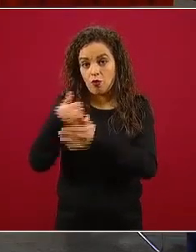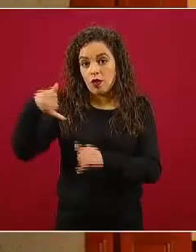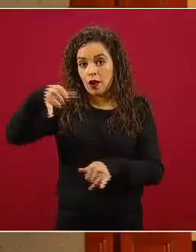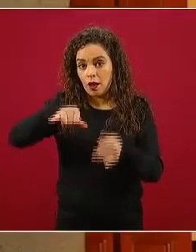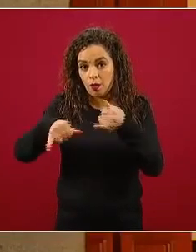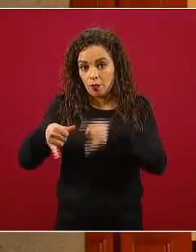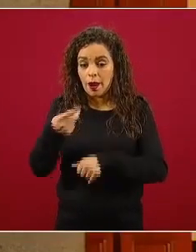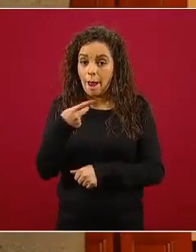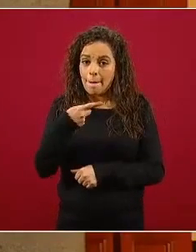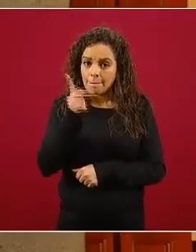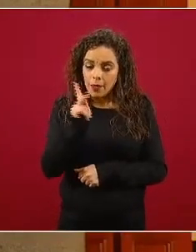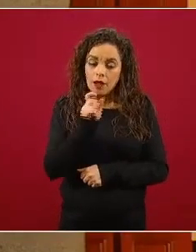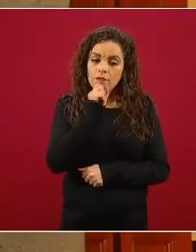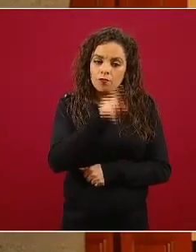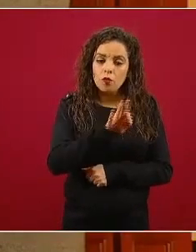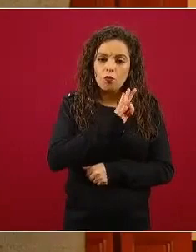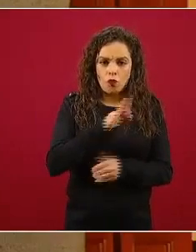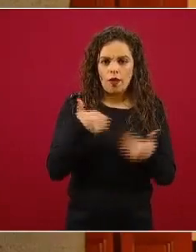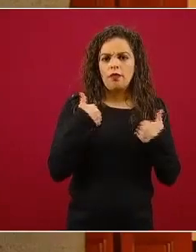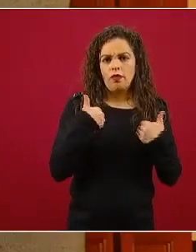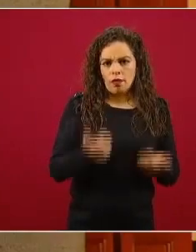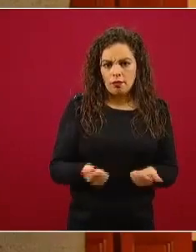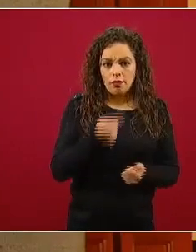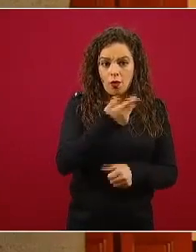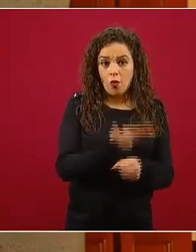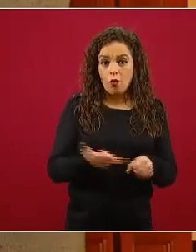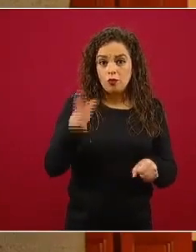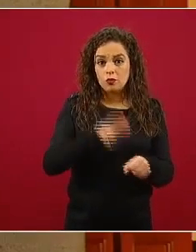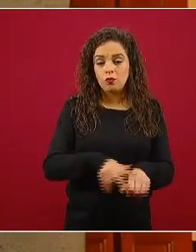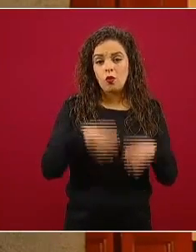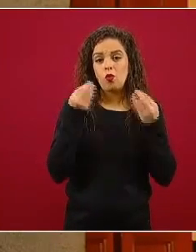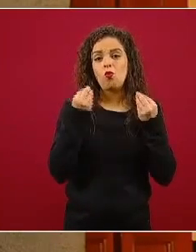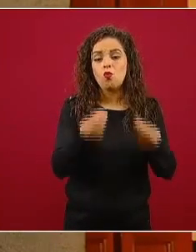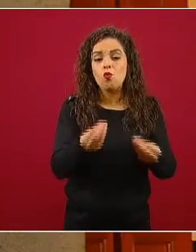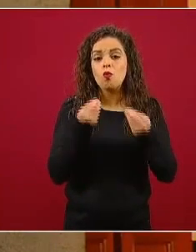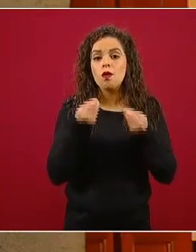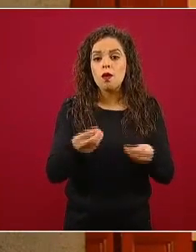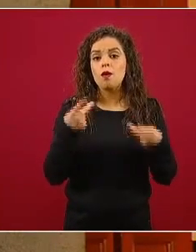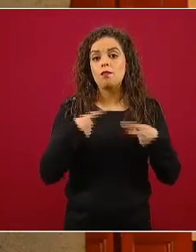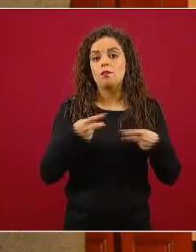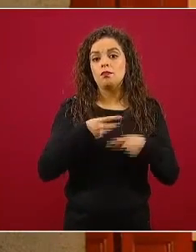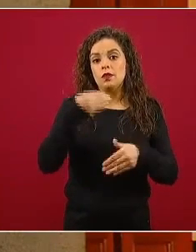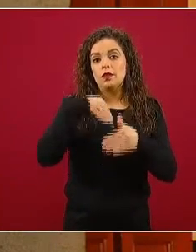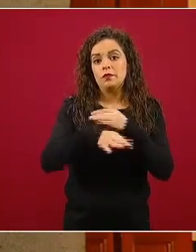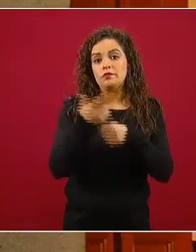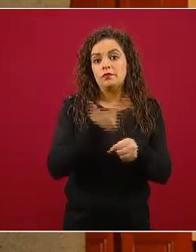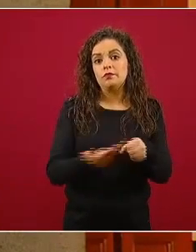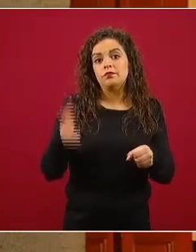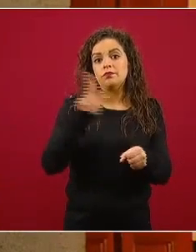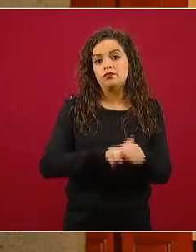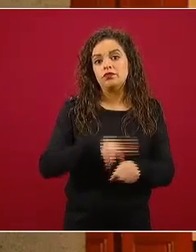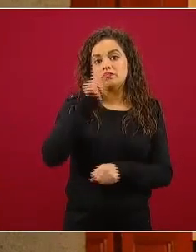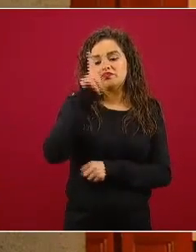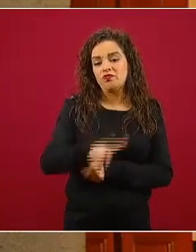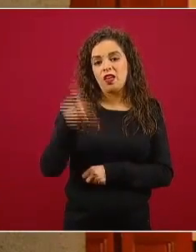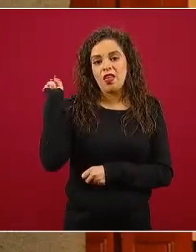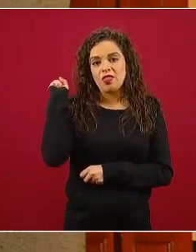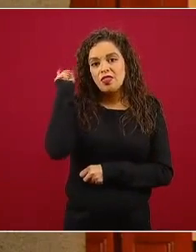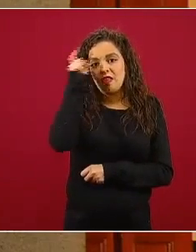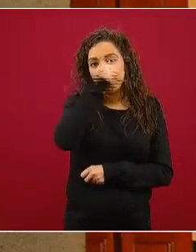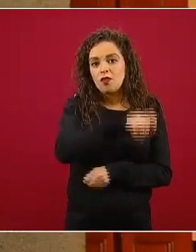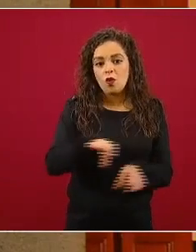están en una intensa actividad por una gran cantidad de pacientes, sea complicado la posibilidad de